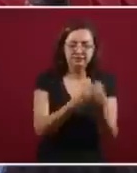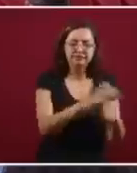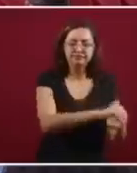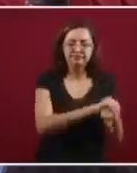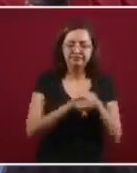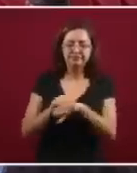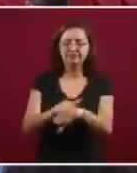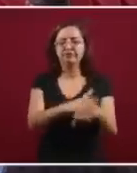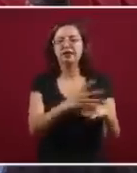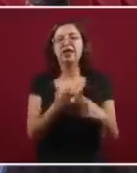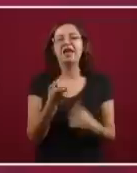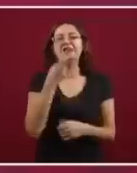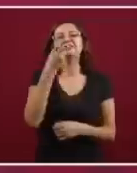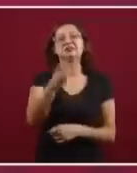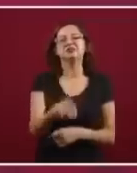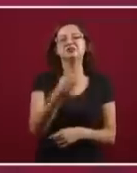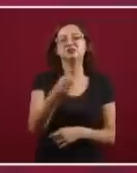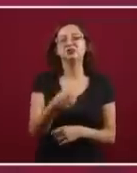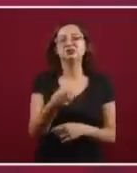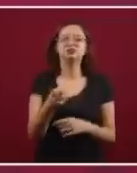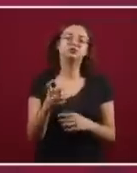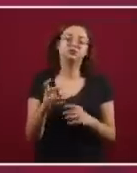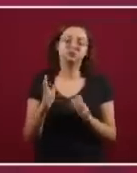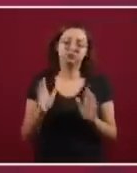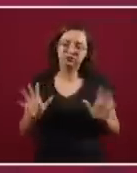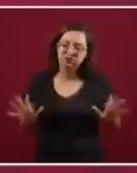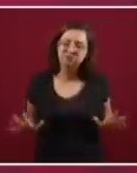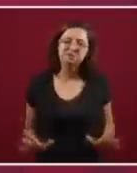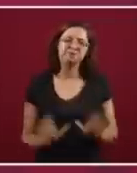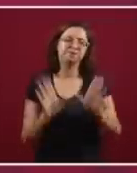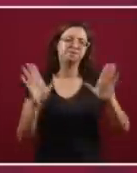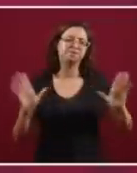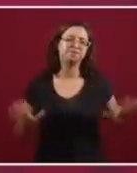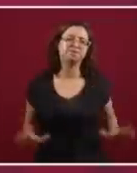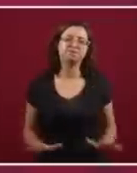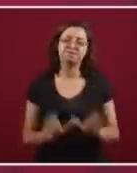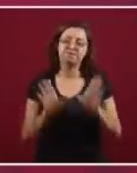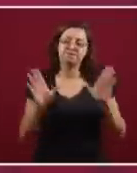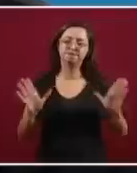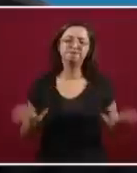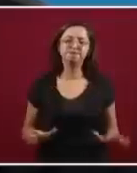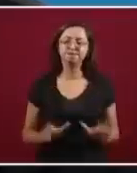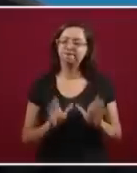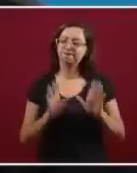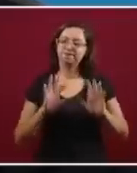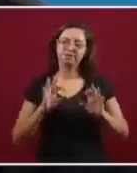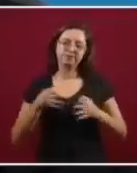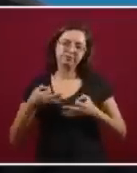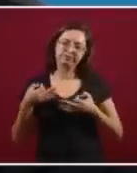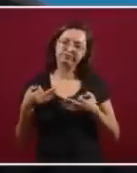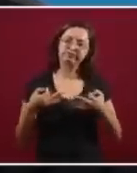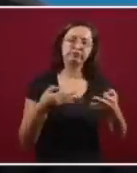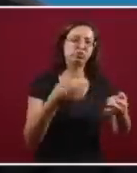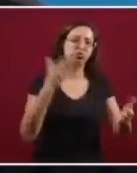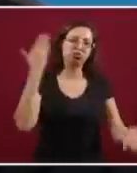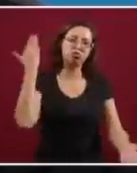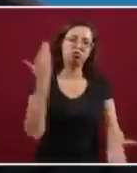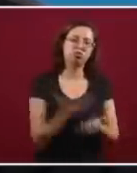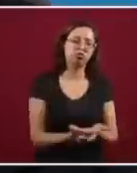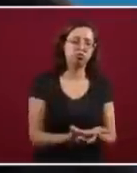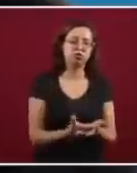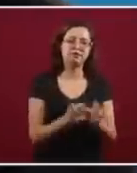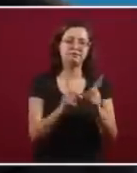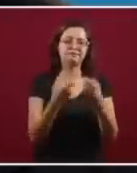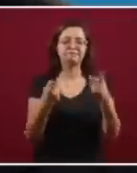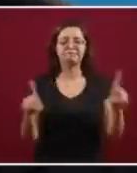causando toda esta empuje de las juventudes hacia estos falsos modelos de